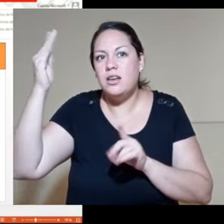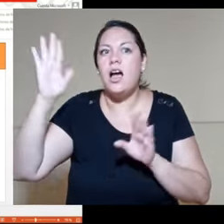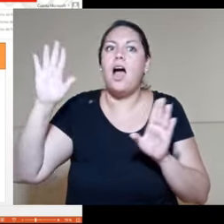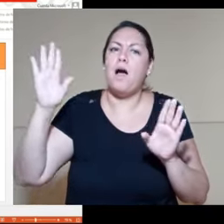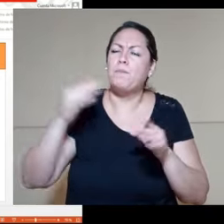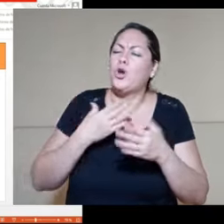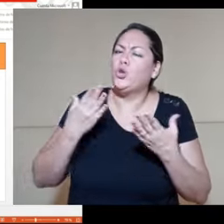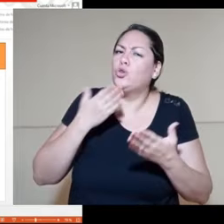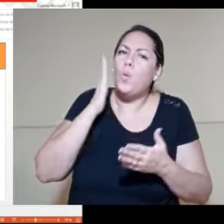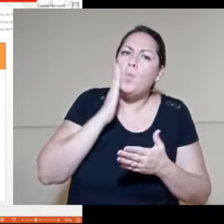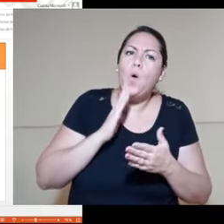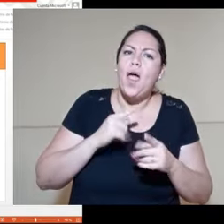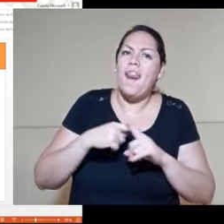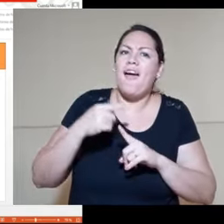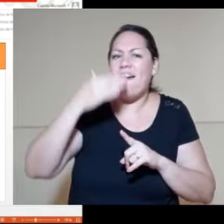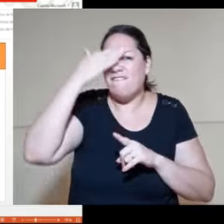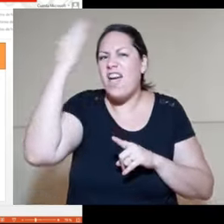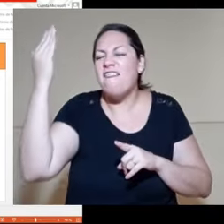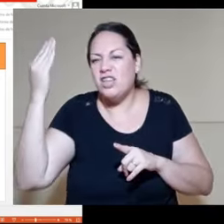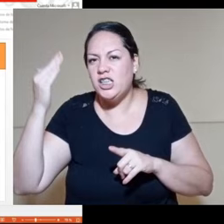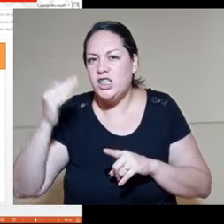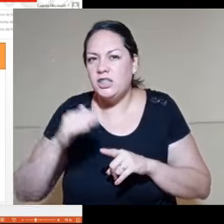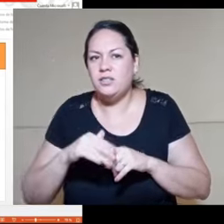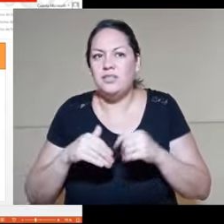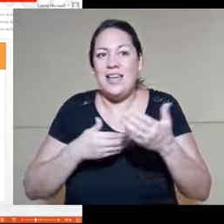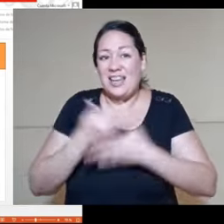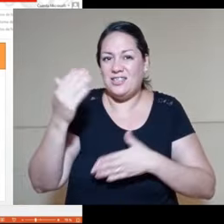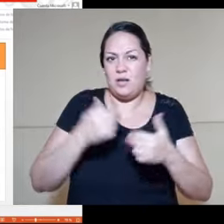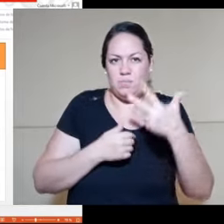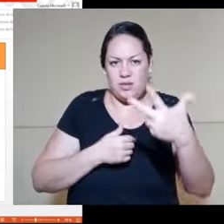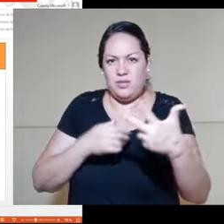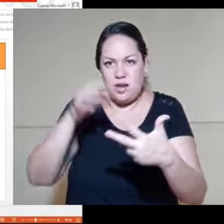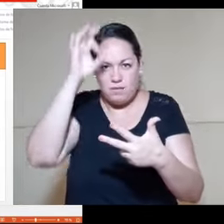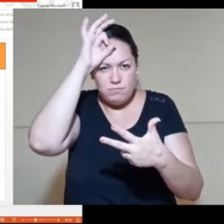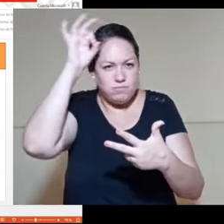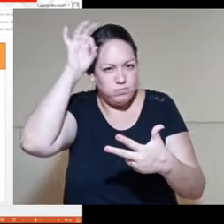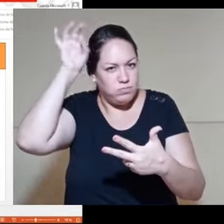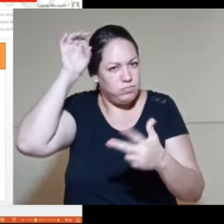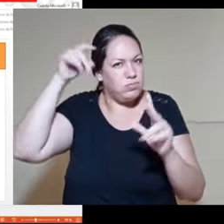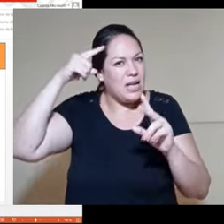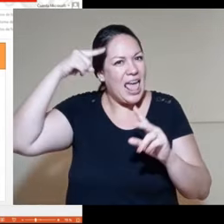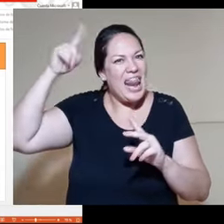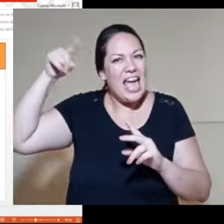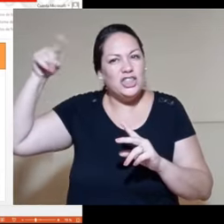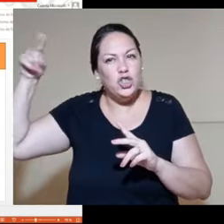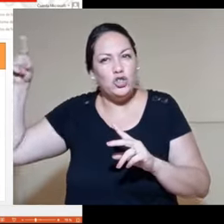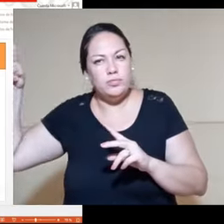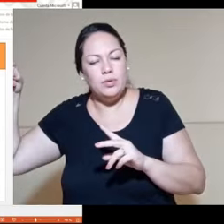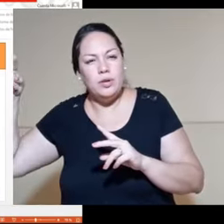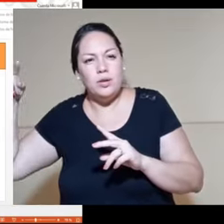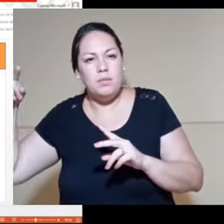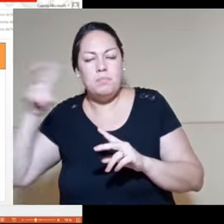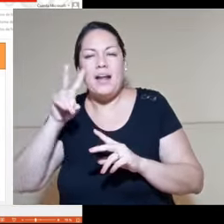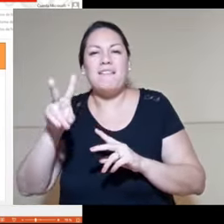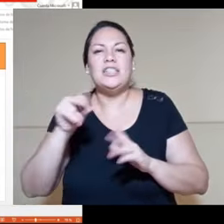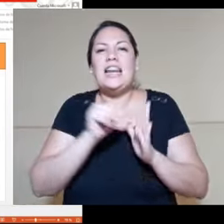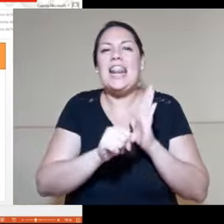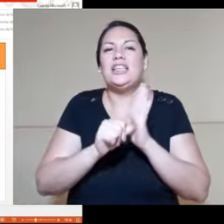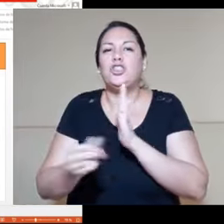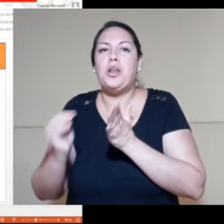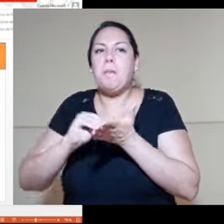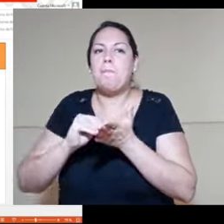pero son febriles, esas son benignas. Claro, y entonces le hicieron esos 3 exámenes para ver si no se le